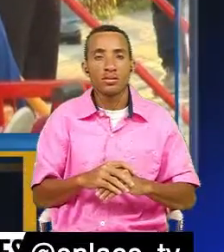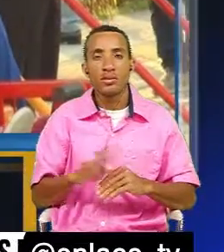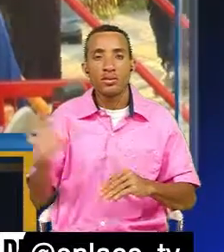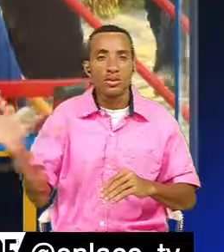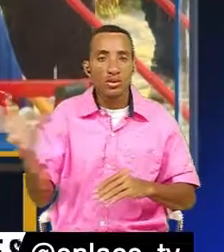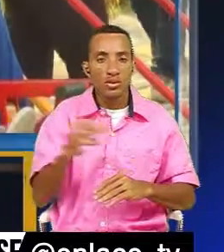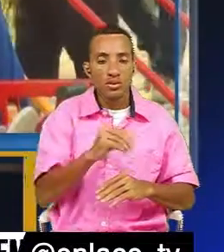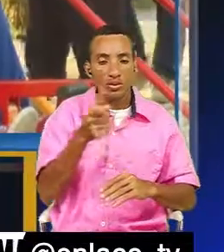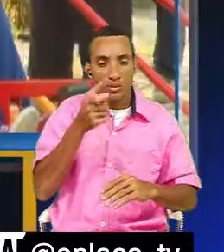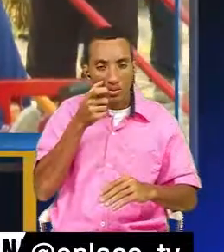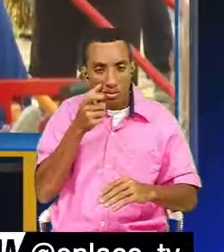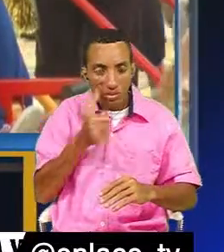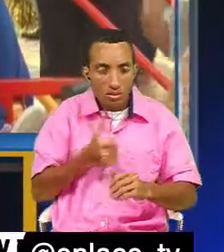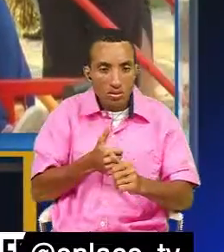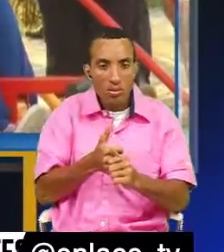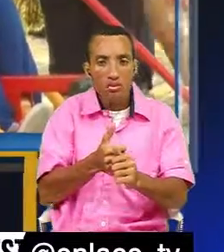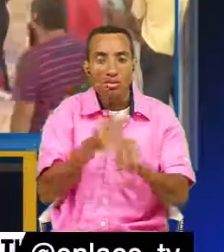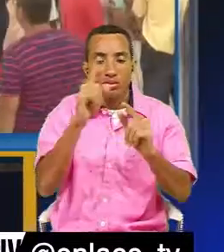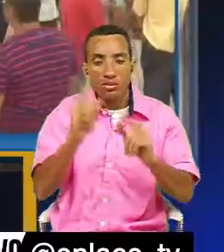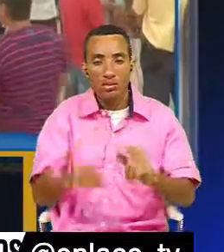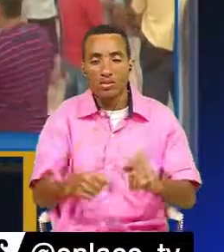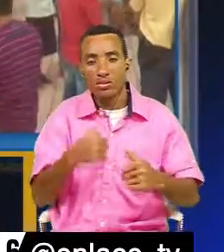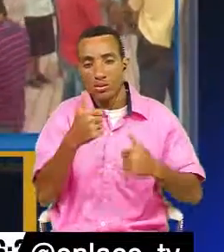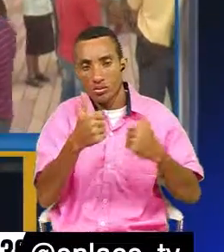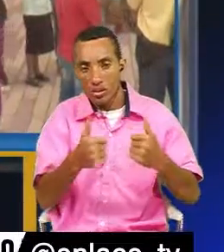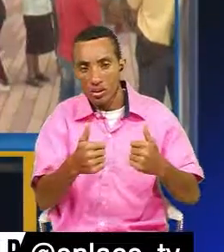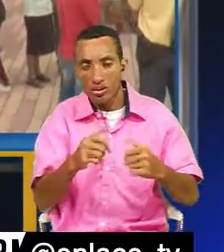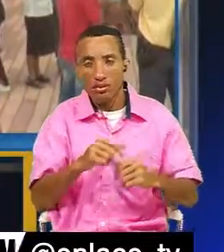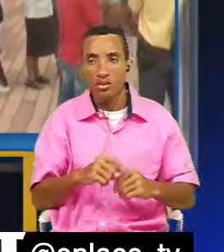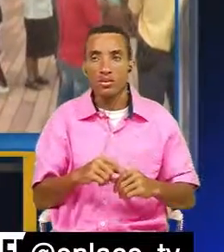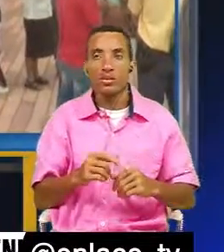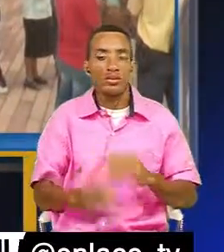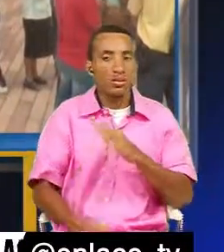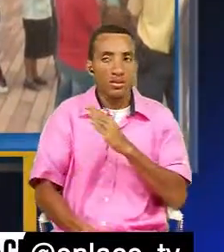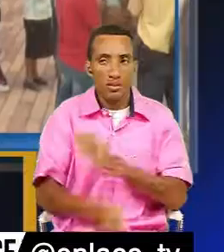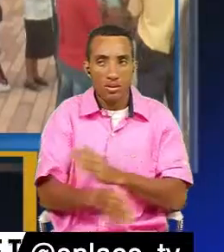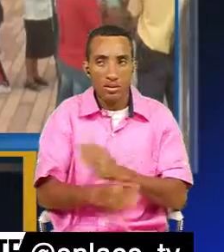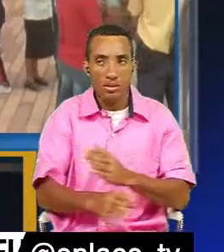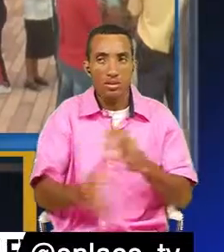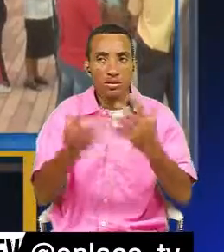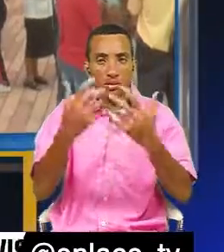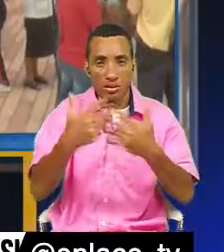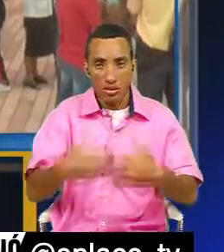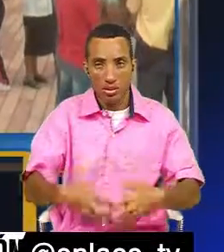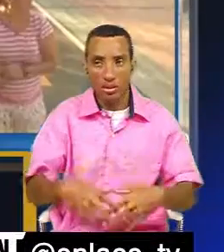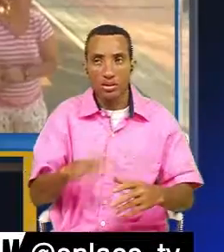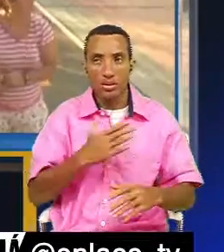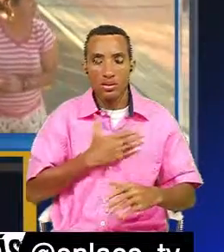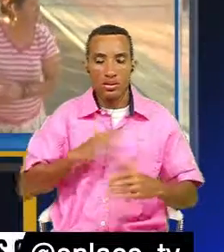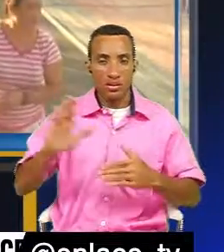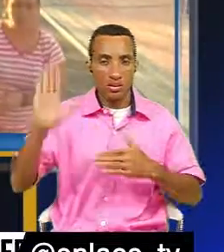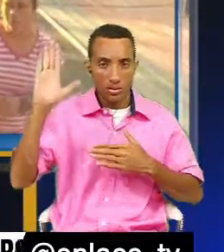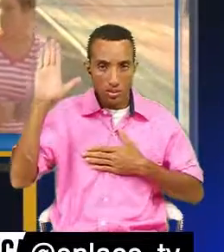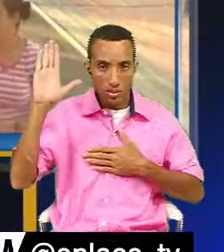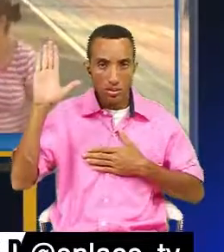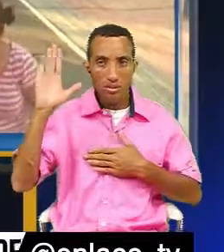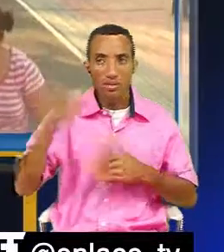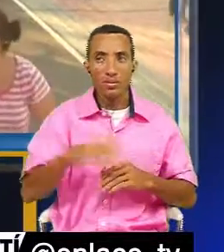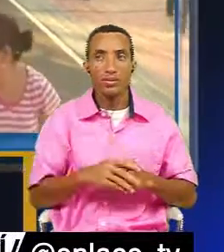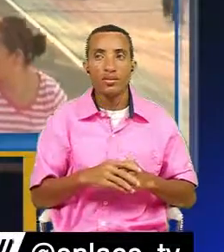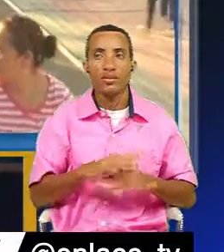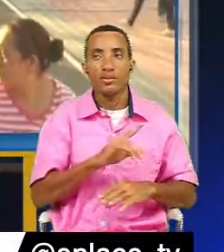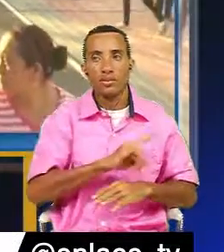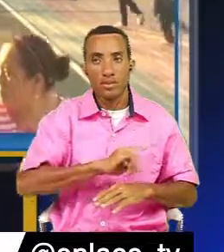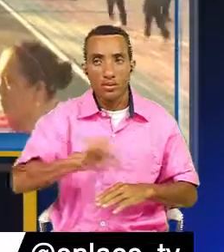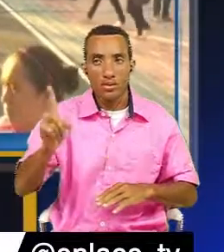el seguimiento para que se realice muy bien. Estamos apresurando a los contratistas. Yo prometí en campaña que no